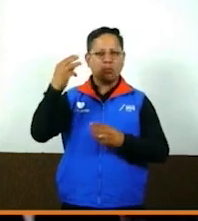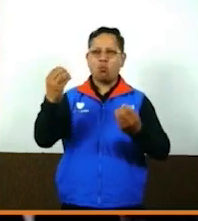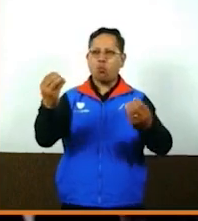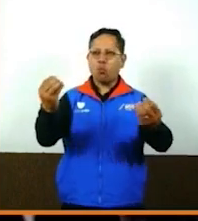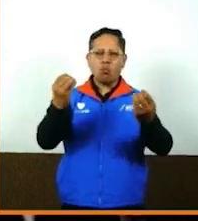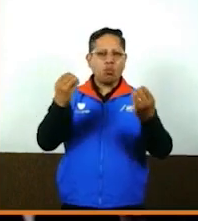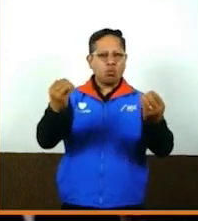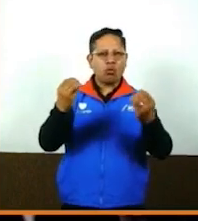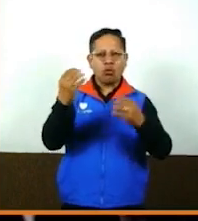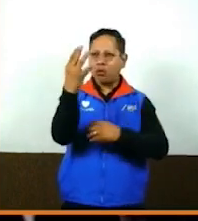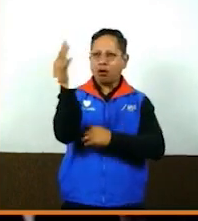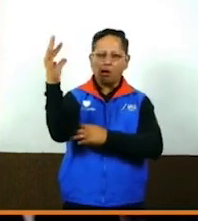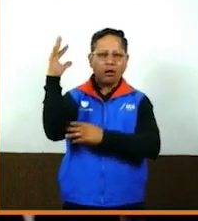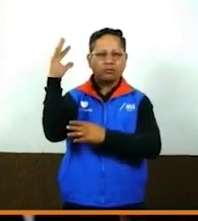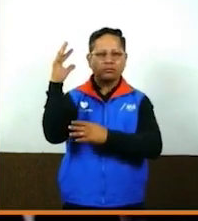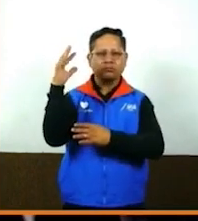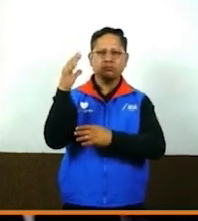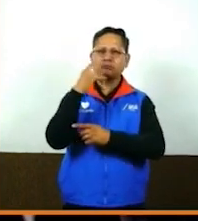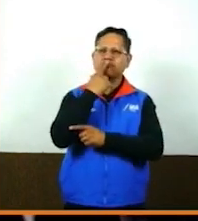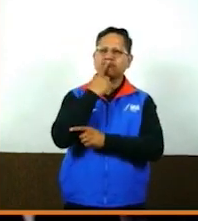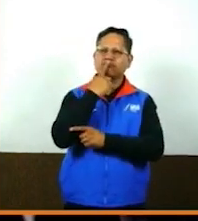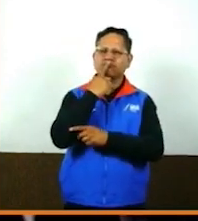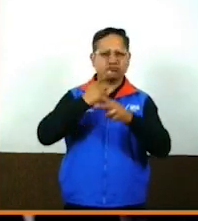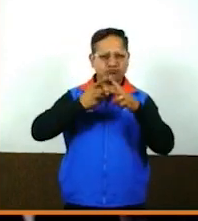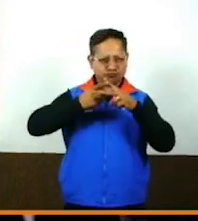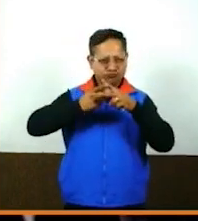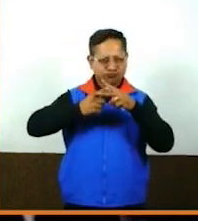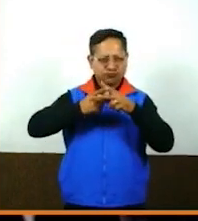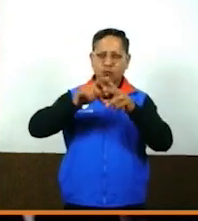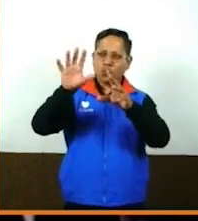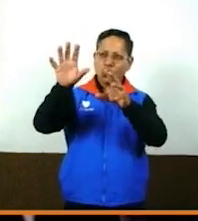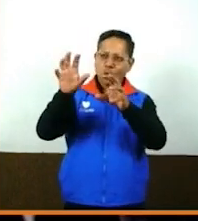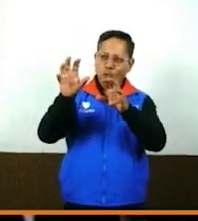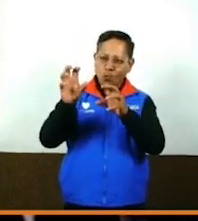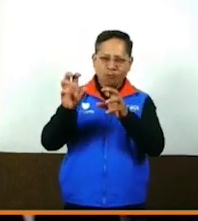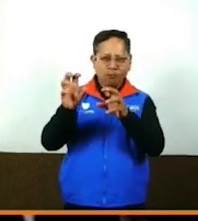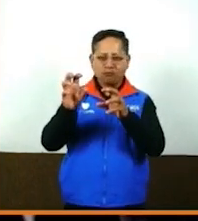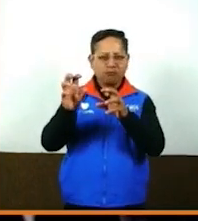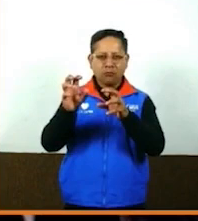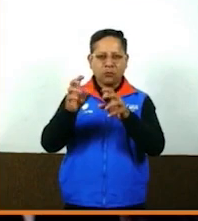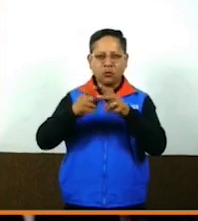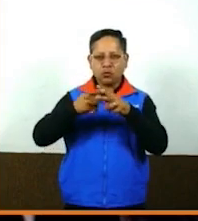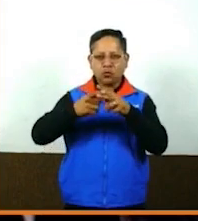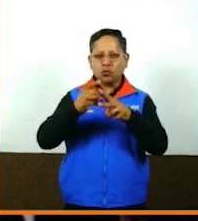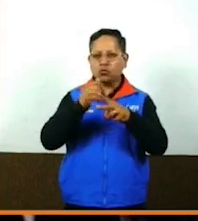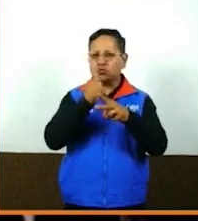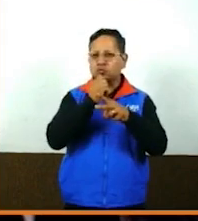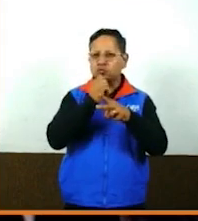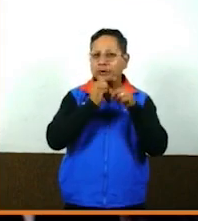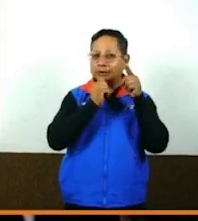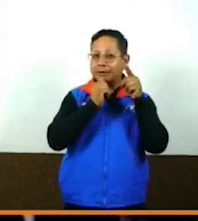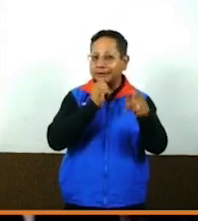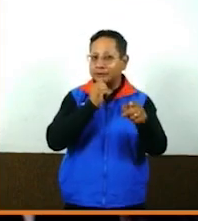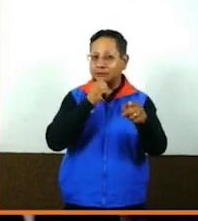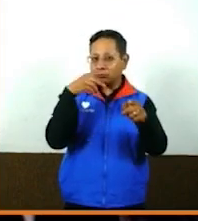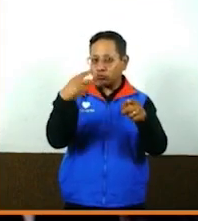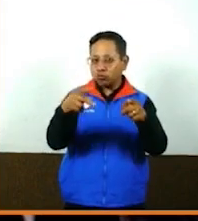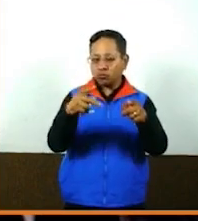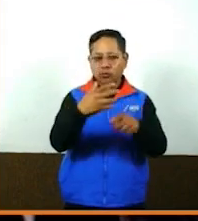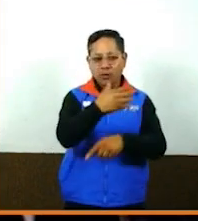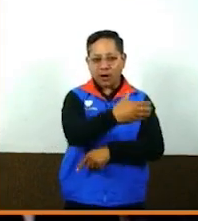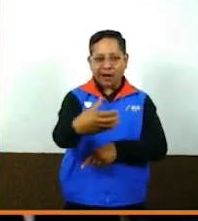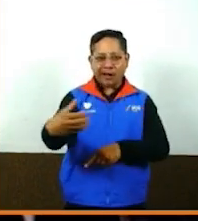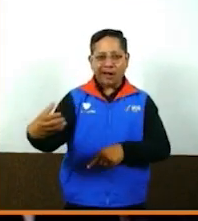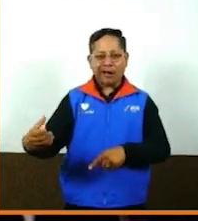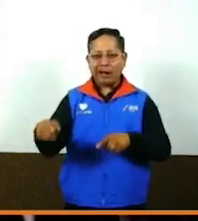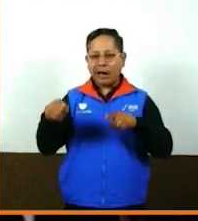muchísimos. No estamos cuantificando, primero, la absorción de carbono. No estamos haciendo que esos agricultores que normalmente viven